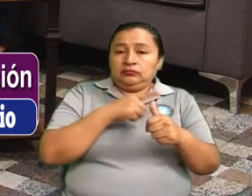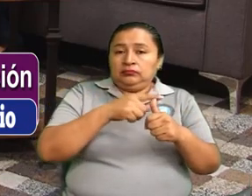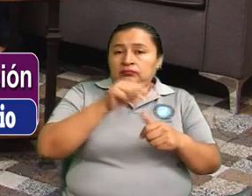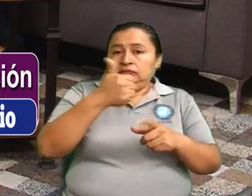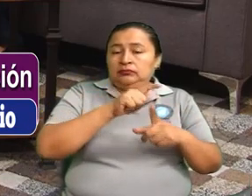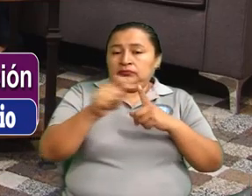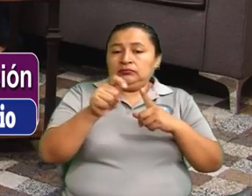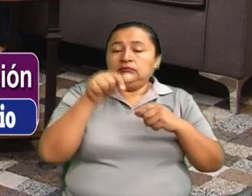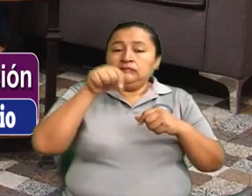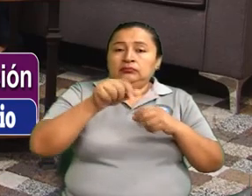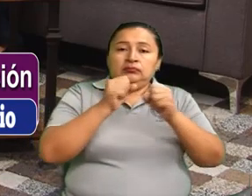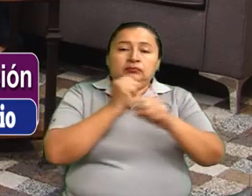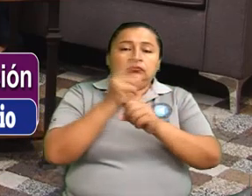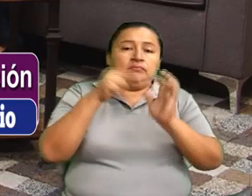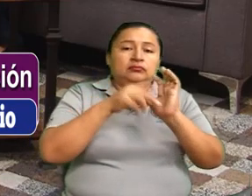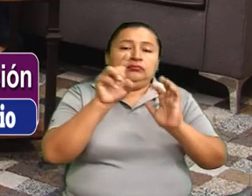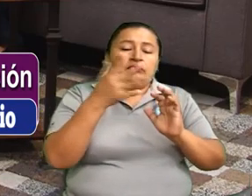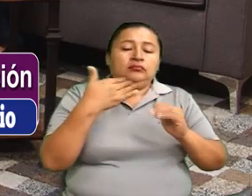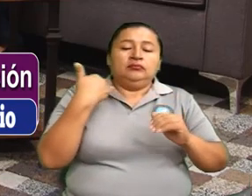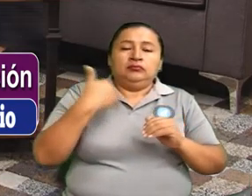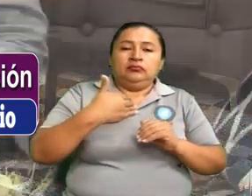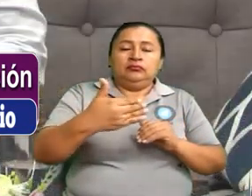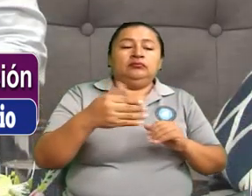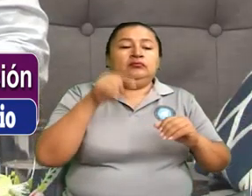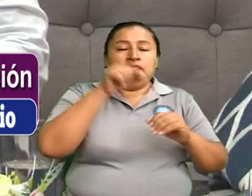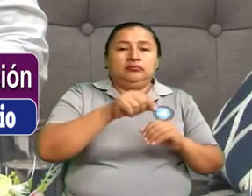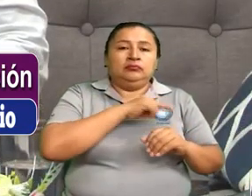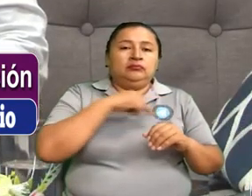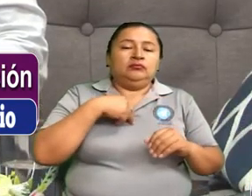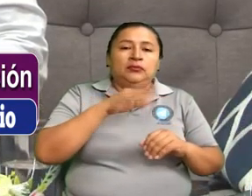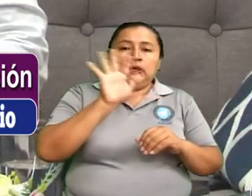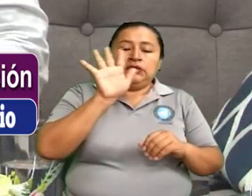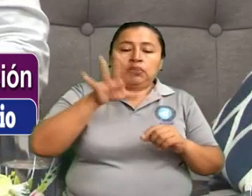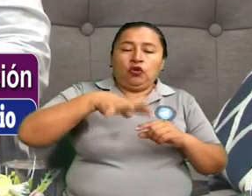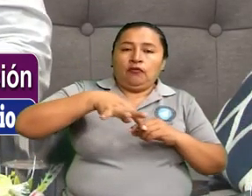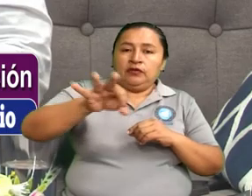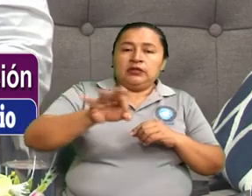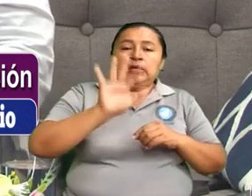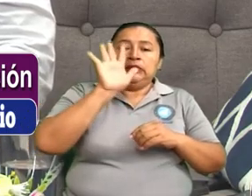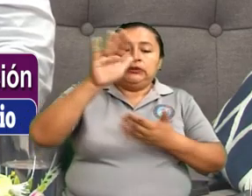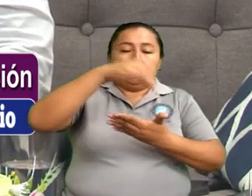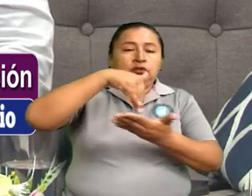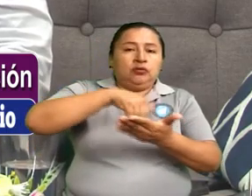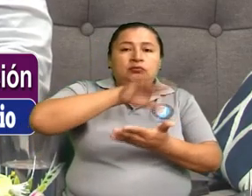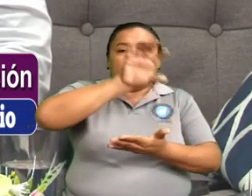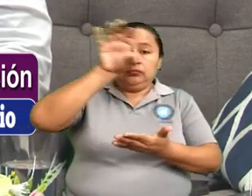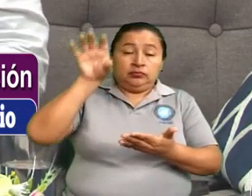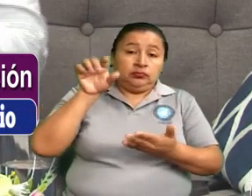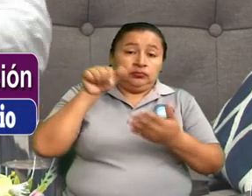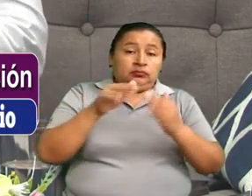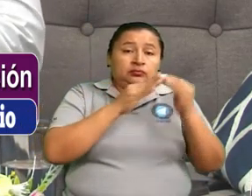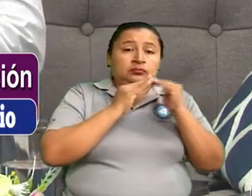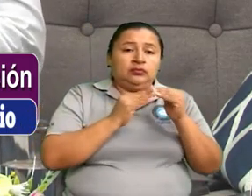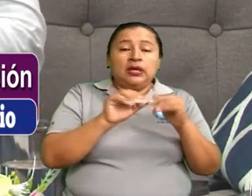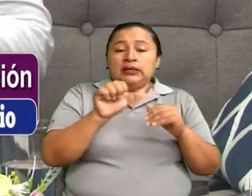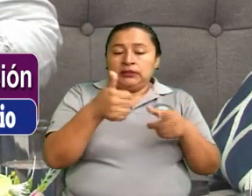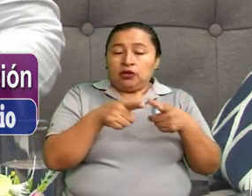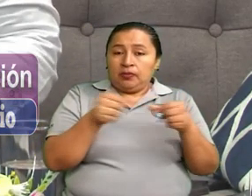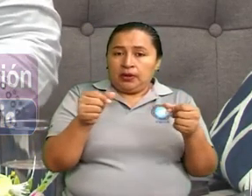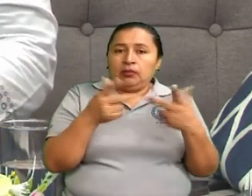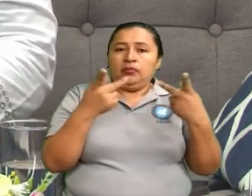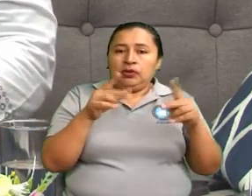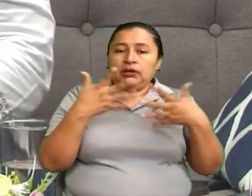del 2019 avanzamos en la instalación de 5 oficinas ya en 5 cabeceras departamentales. 6 con Managua, porque Managua